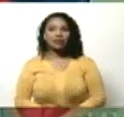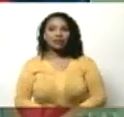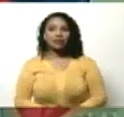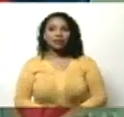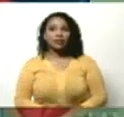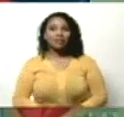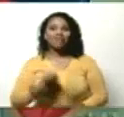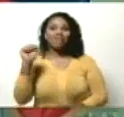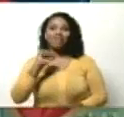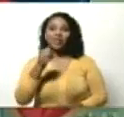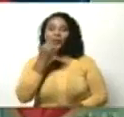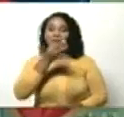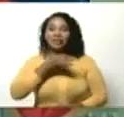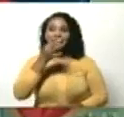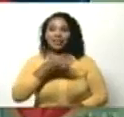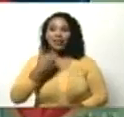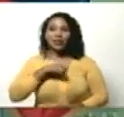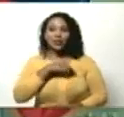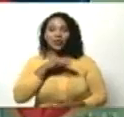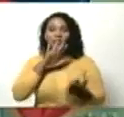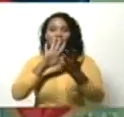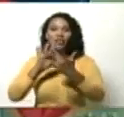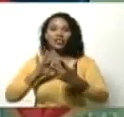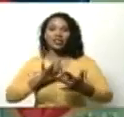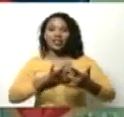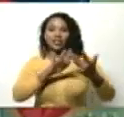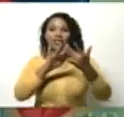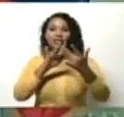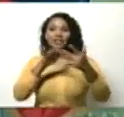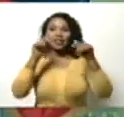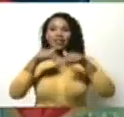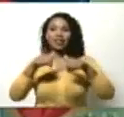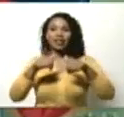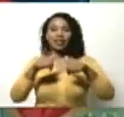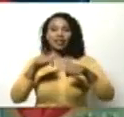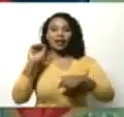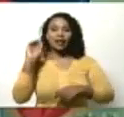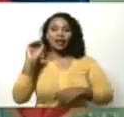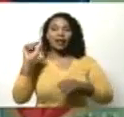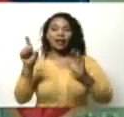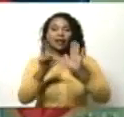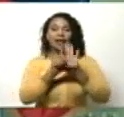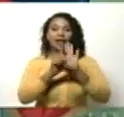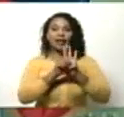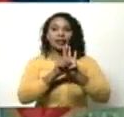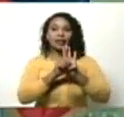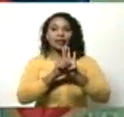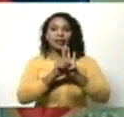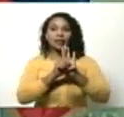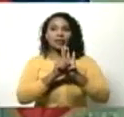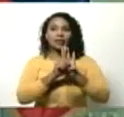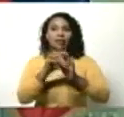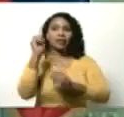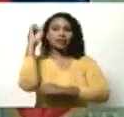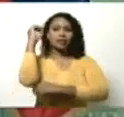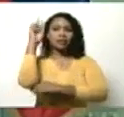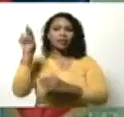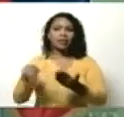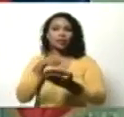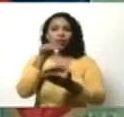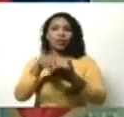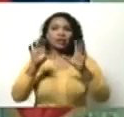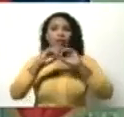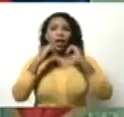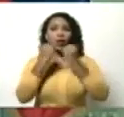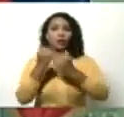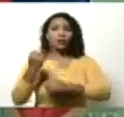Así es, muy buenas tardes. Nosotros establecemos contacto desde el Palacio Federal Legislativo, específicamente desde el Salón de